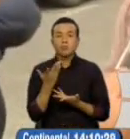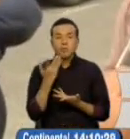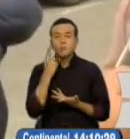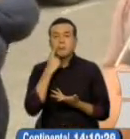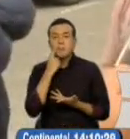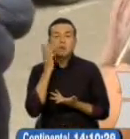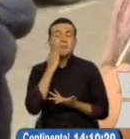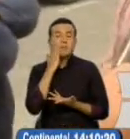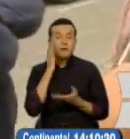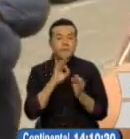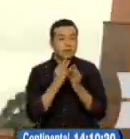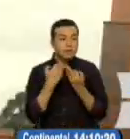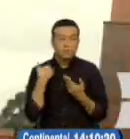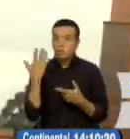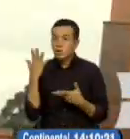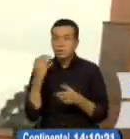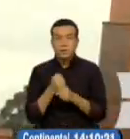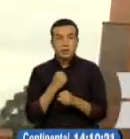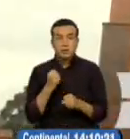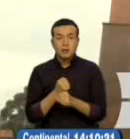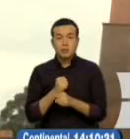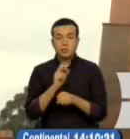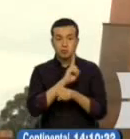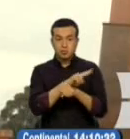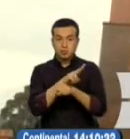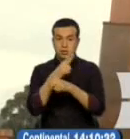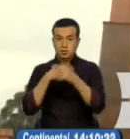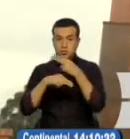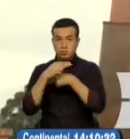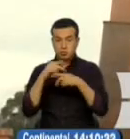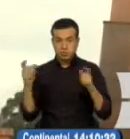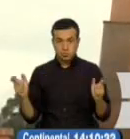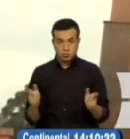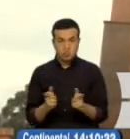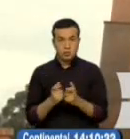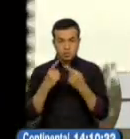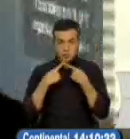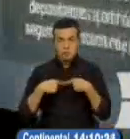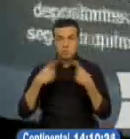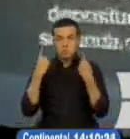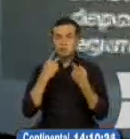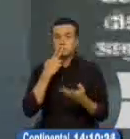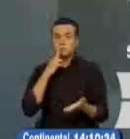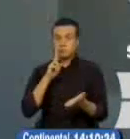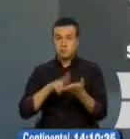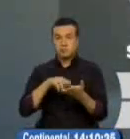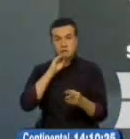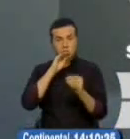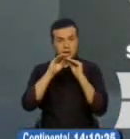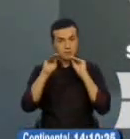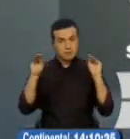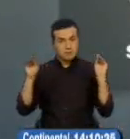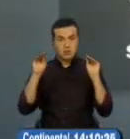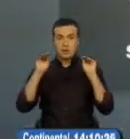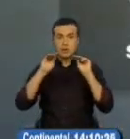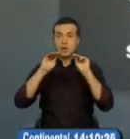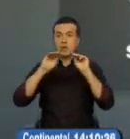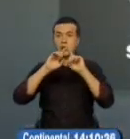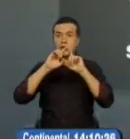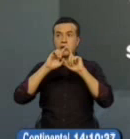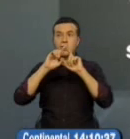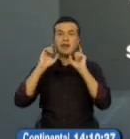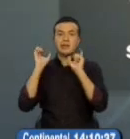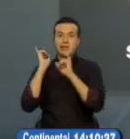de familia que estamos desempleados. Desde la Superintendencia de Economía Popular y Solidaria se emitió un boletín de prensa que detalla que la Corporación de Seguros